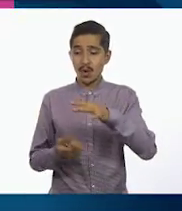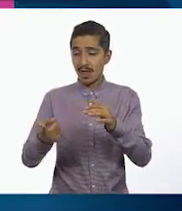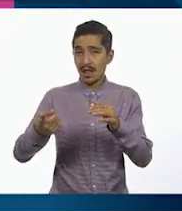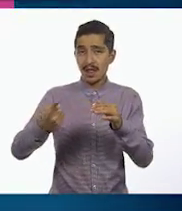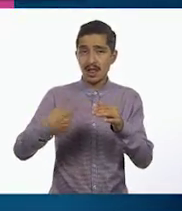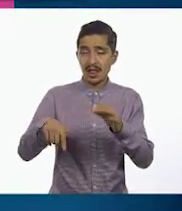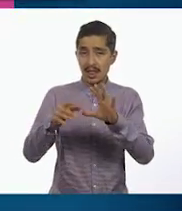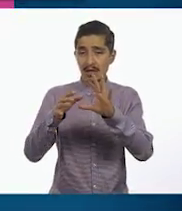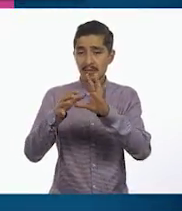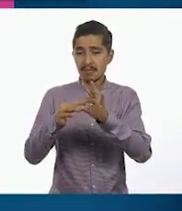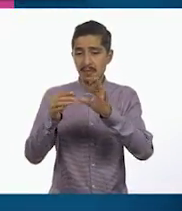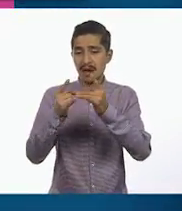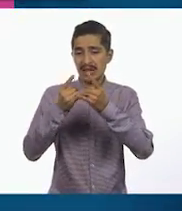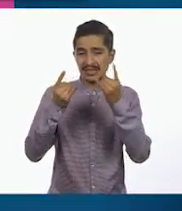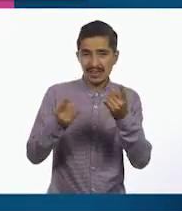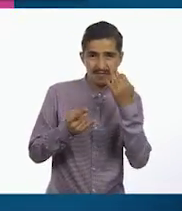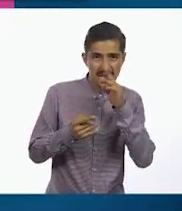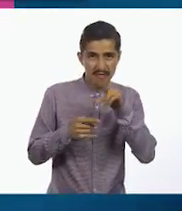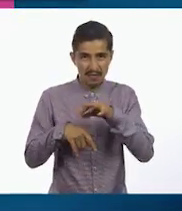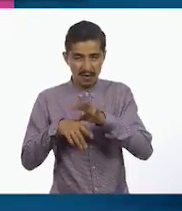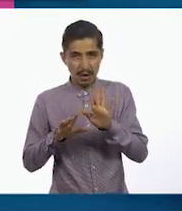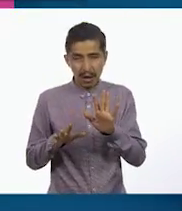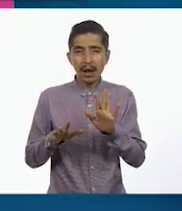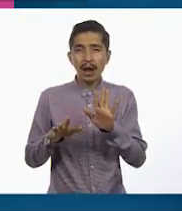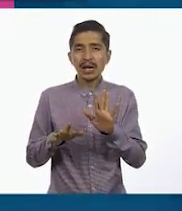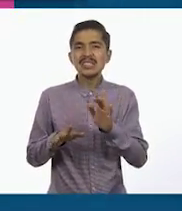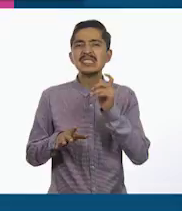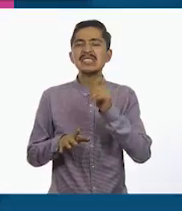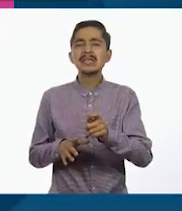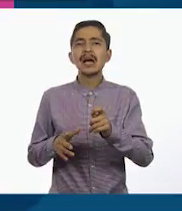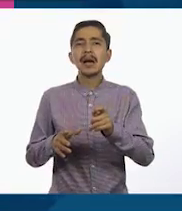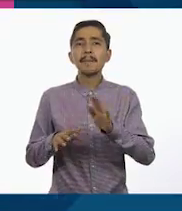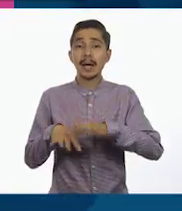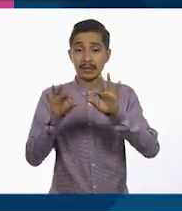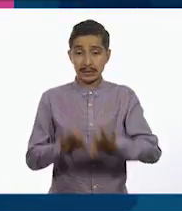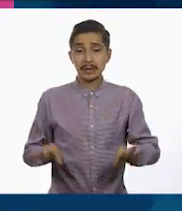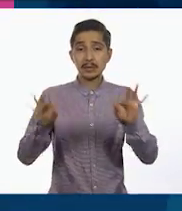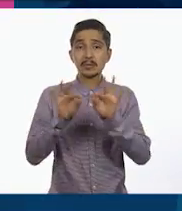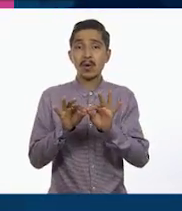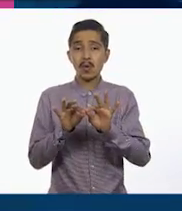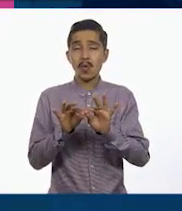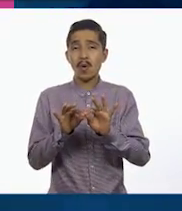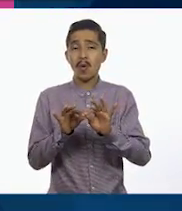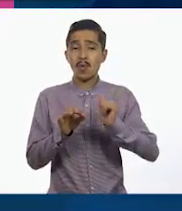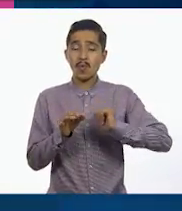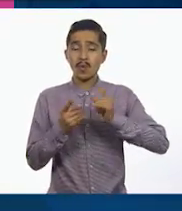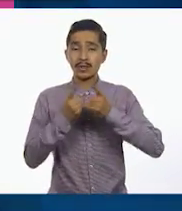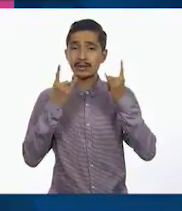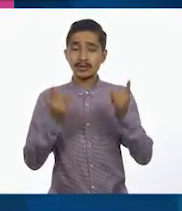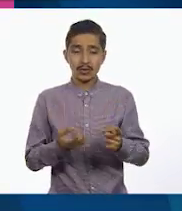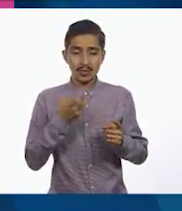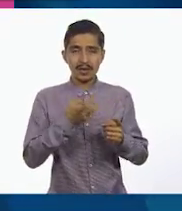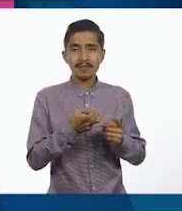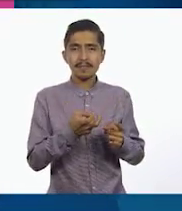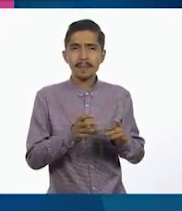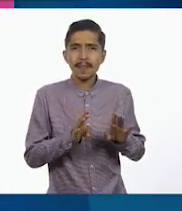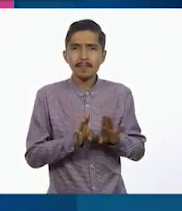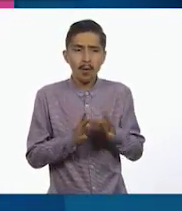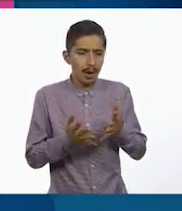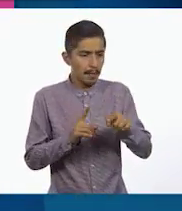leyendas tienen como protagonista a seres humanos que fueron relevantes en un momento histórico, debido a sus